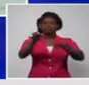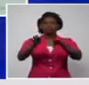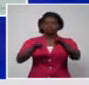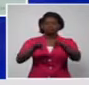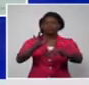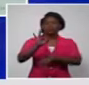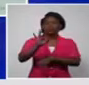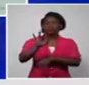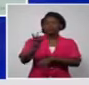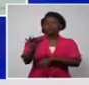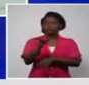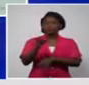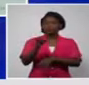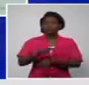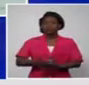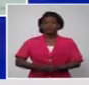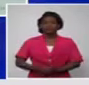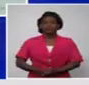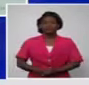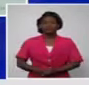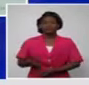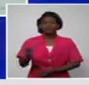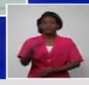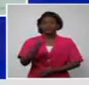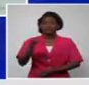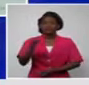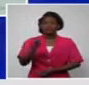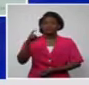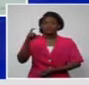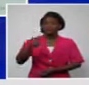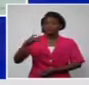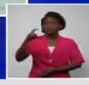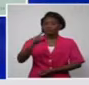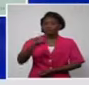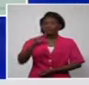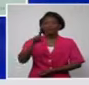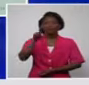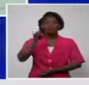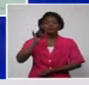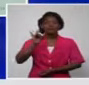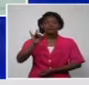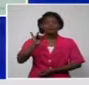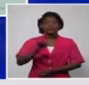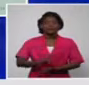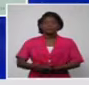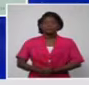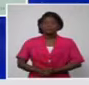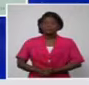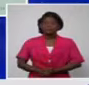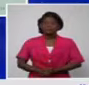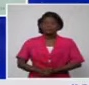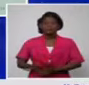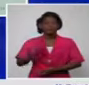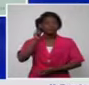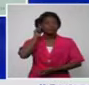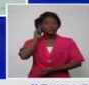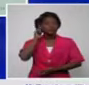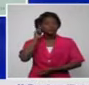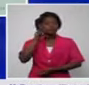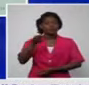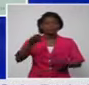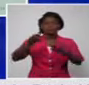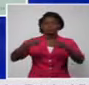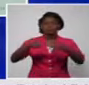municipios. El municipio Camagüey con el número mayor, 17, Florida, Céspedes, Esmeraldas